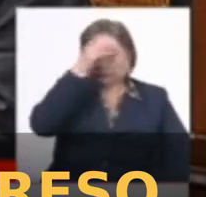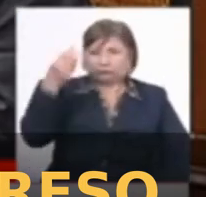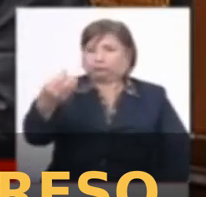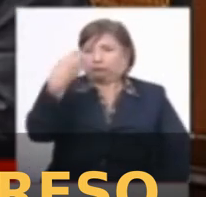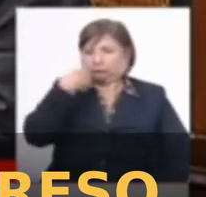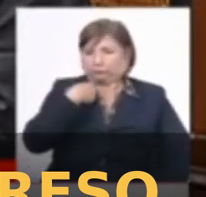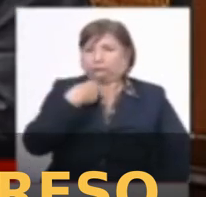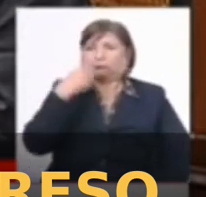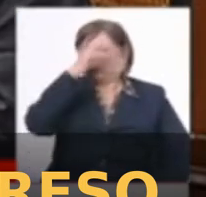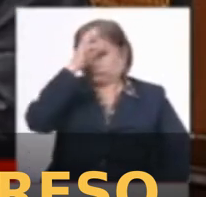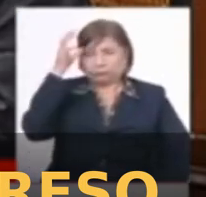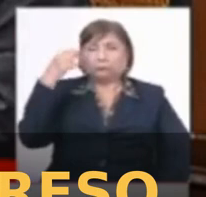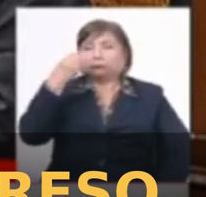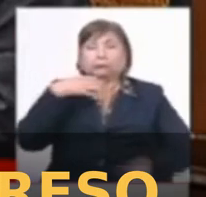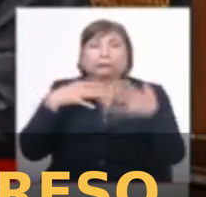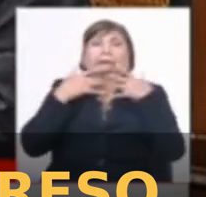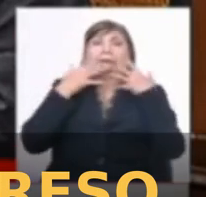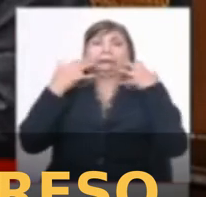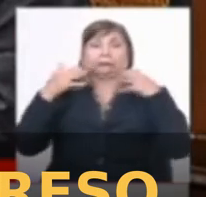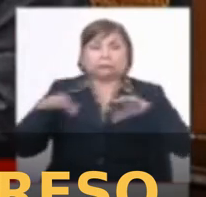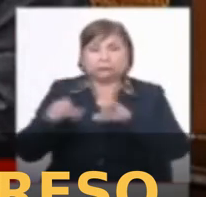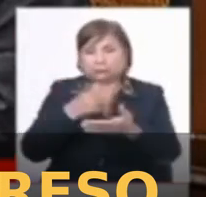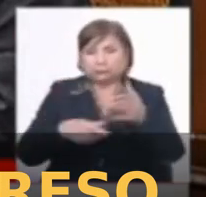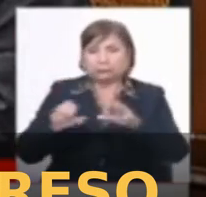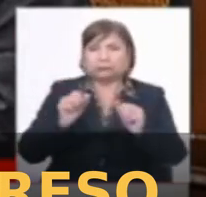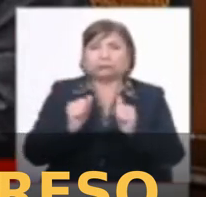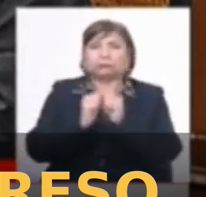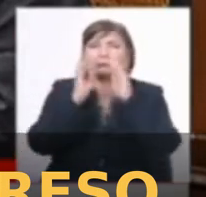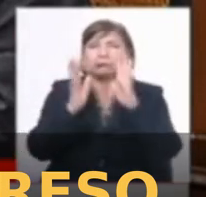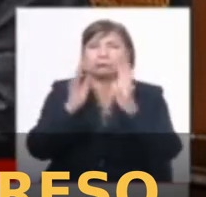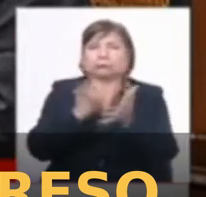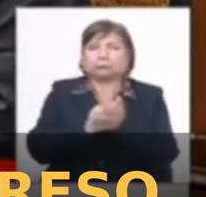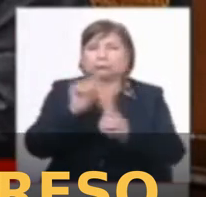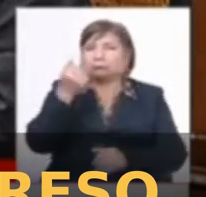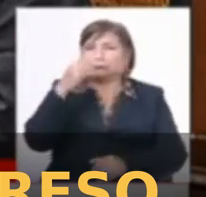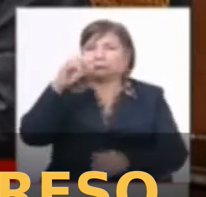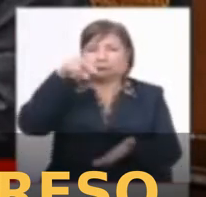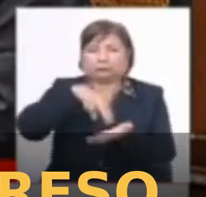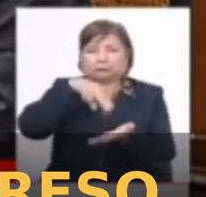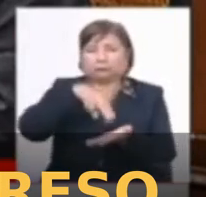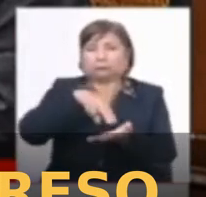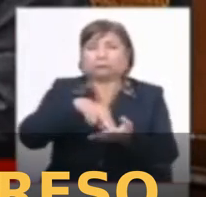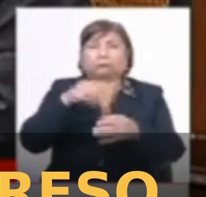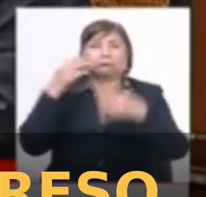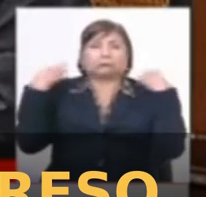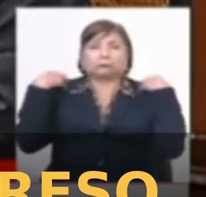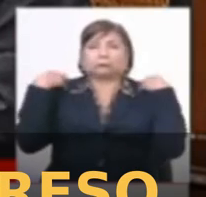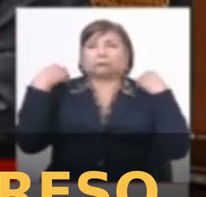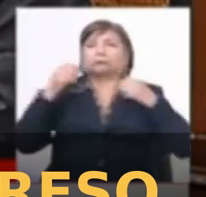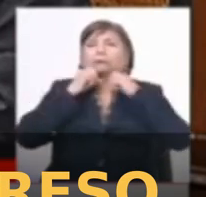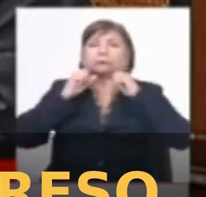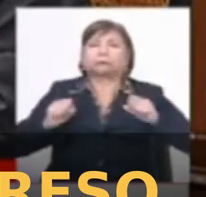en su desesperación por lo que estaba sucediendo el día 19 de noviembre en las oficinas de la